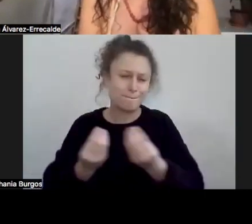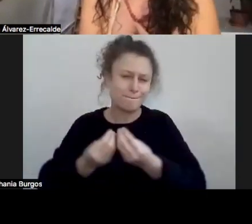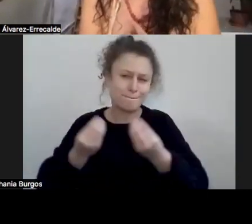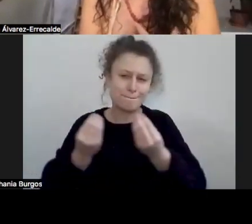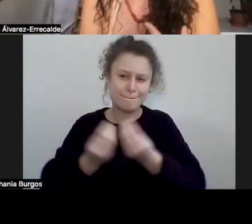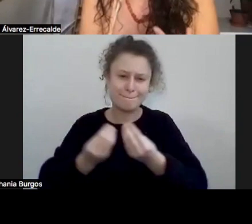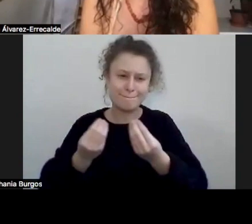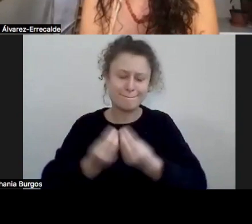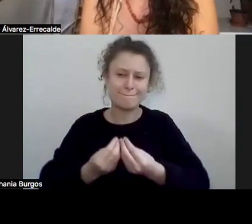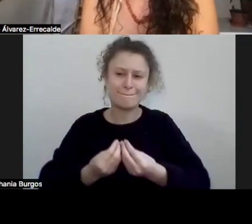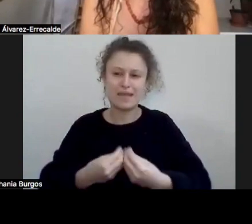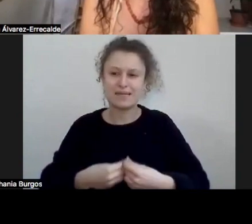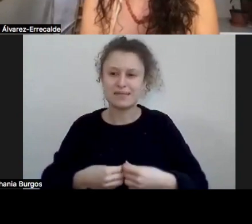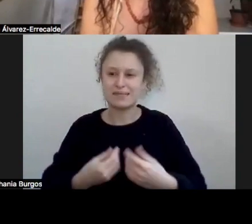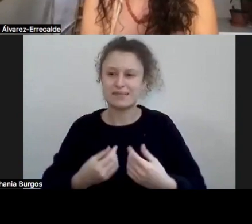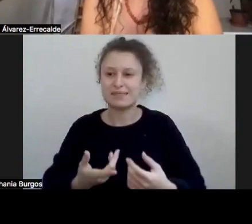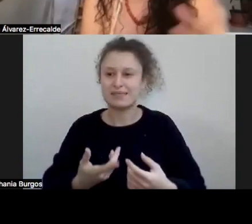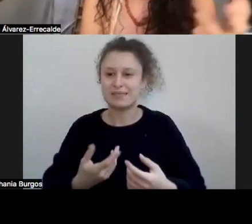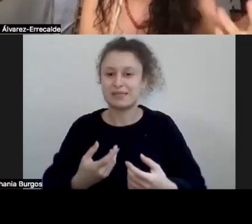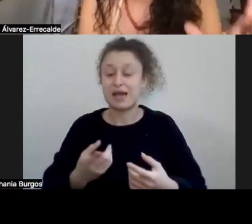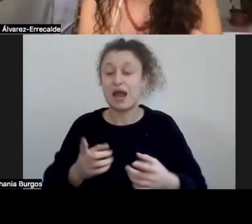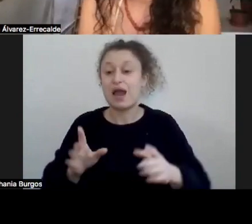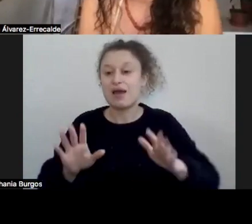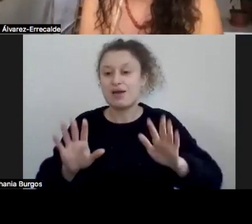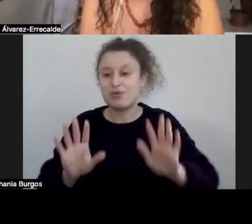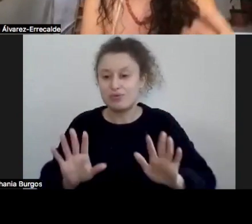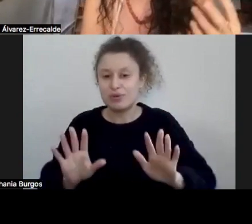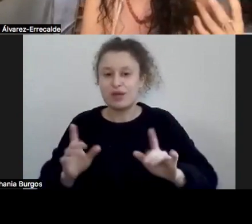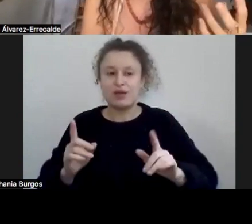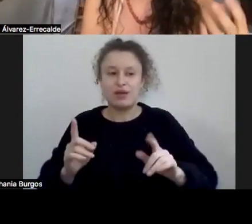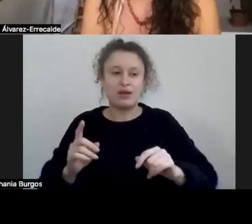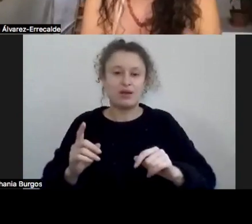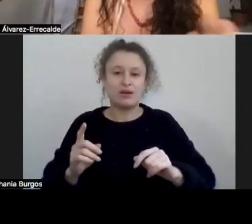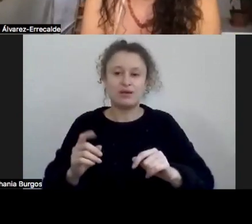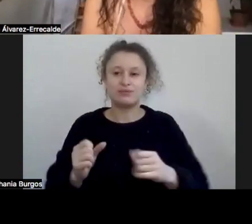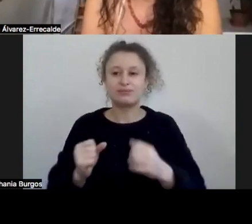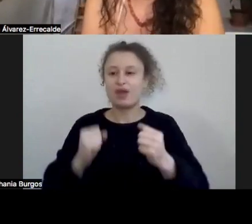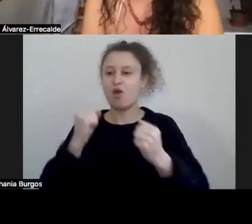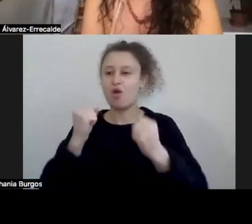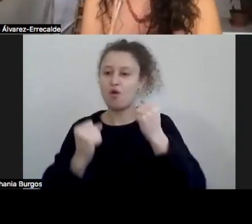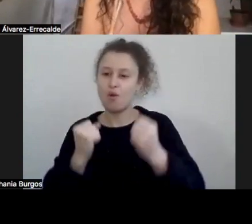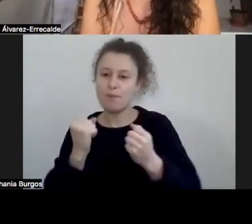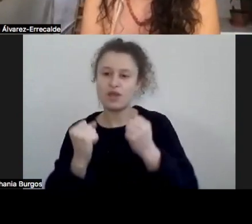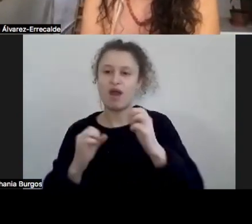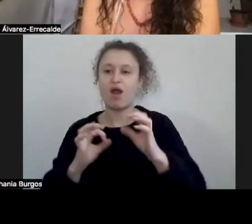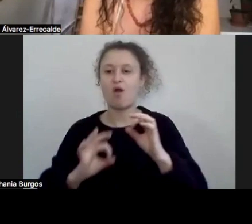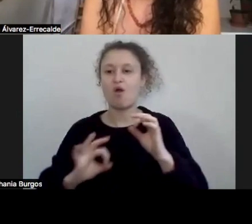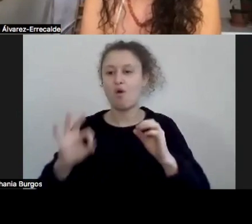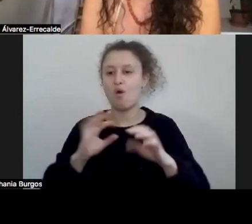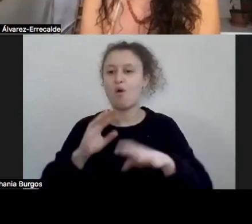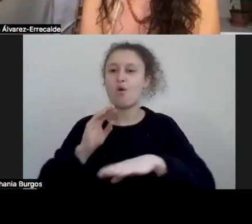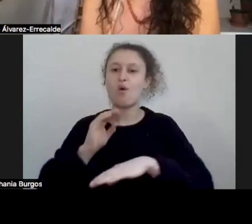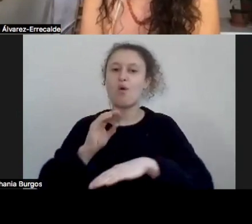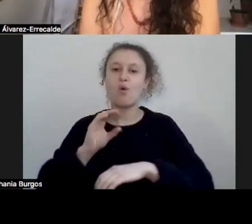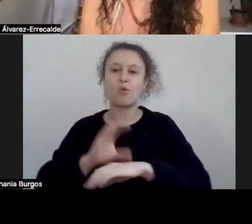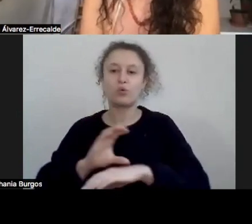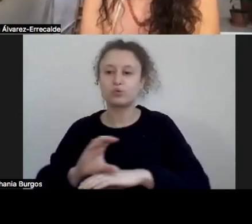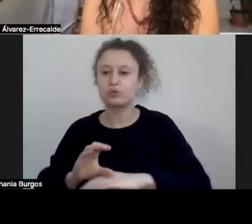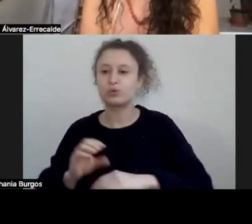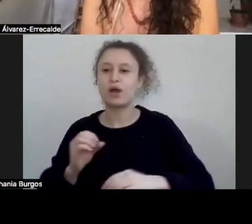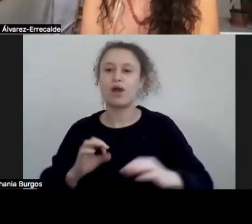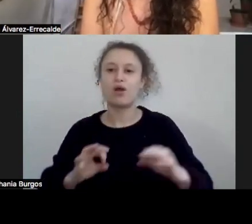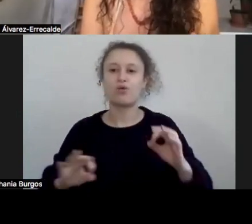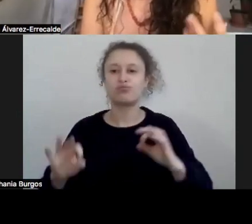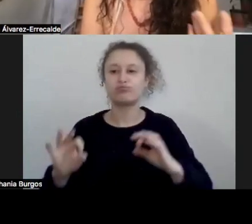hijos, eh, si bien las condiciones económicas o las condiciones culturales pueden cambiar, al